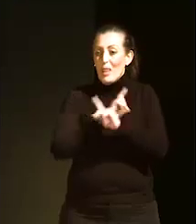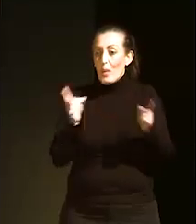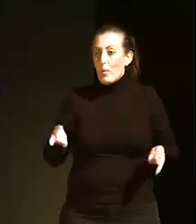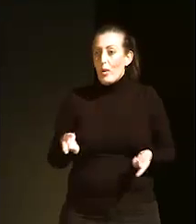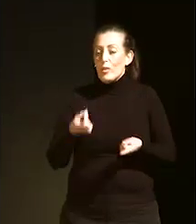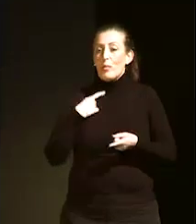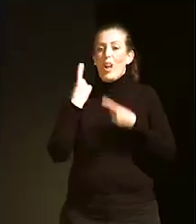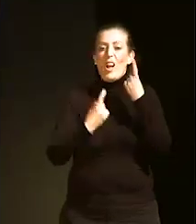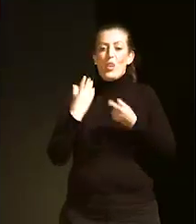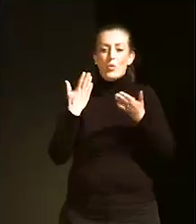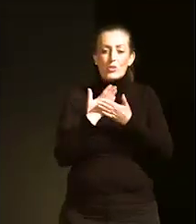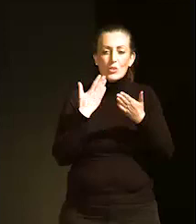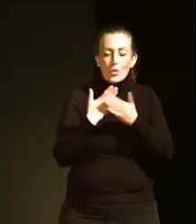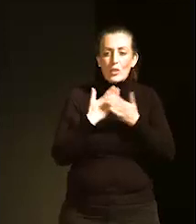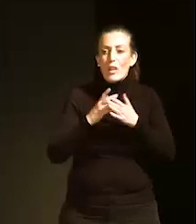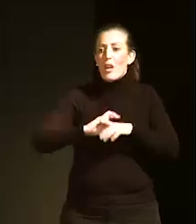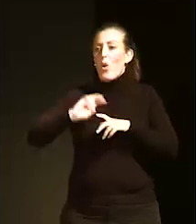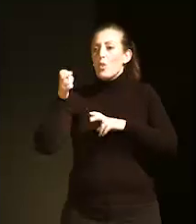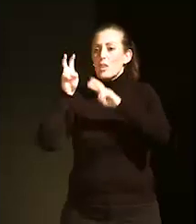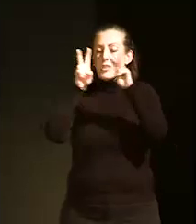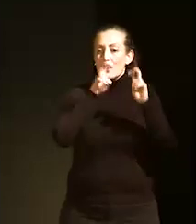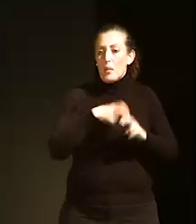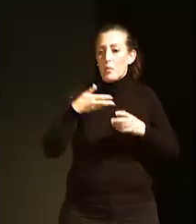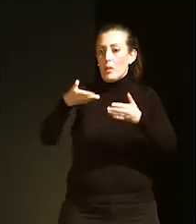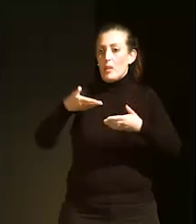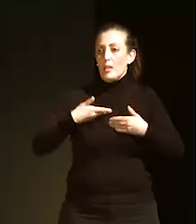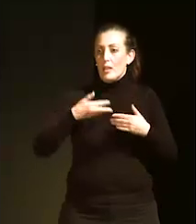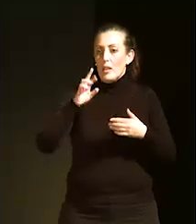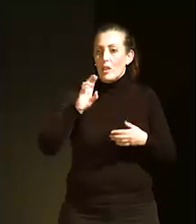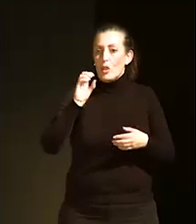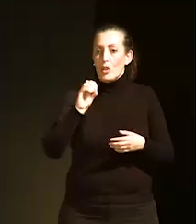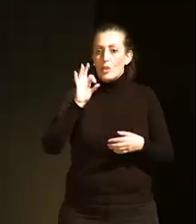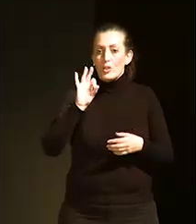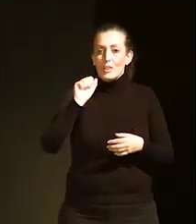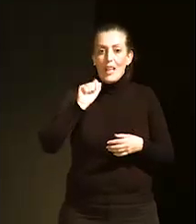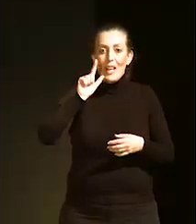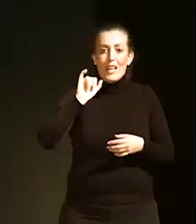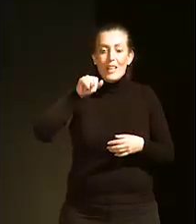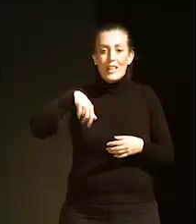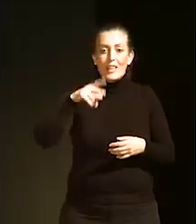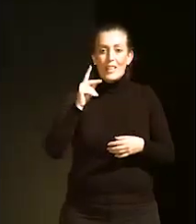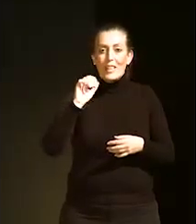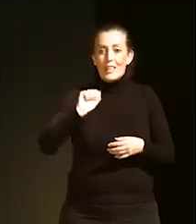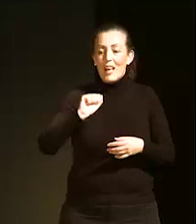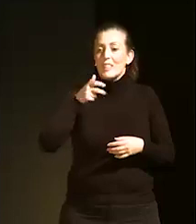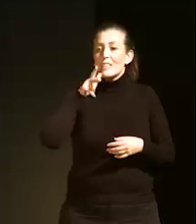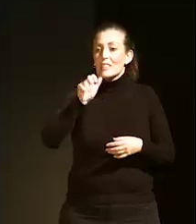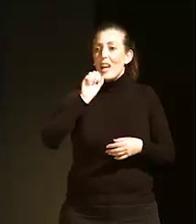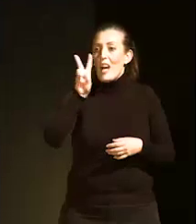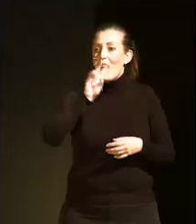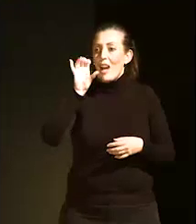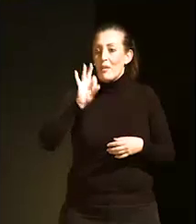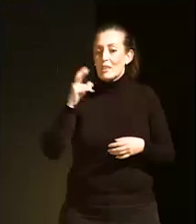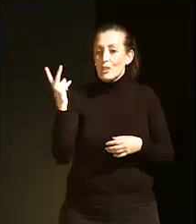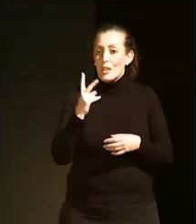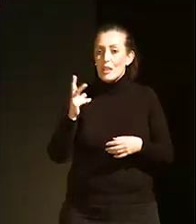estaban estudiando desarrollándose en otras cosas invitó a rosalinda chávez ya su hija medellin chávez entonces